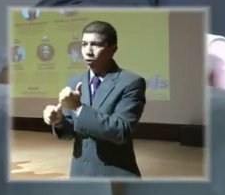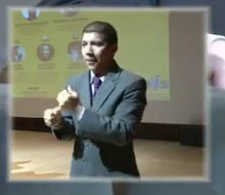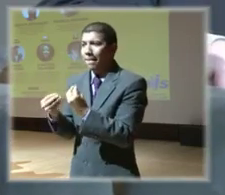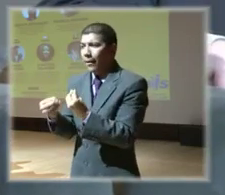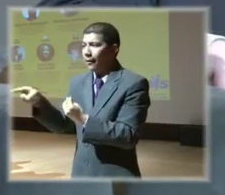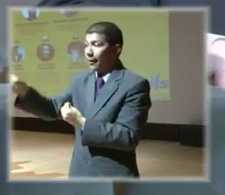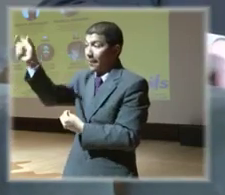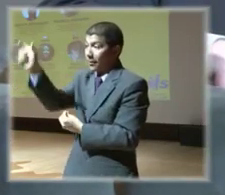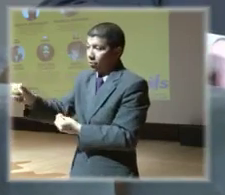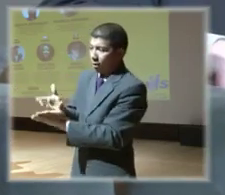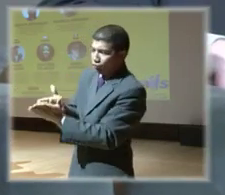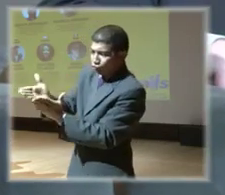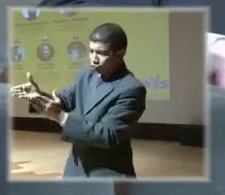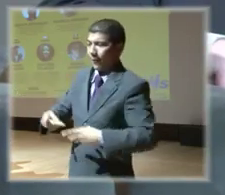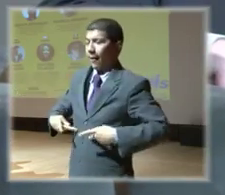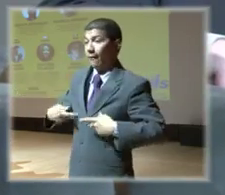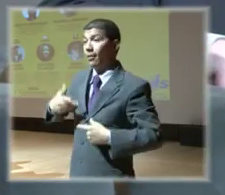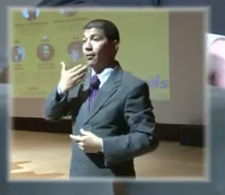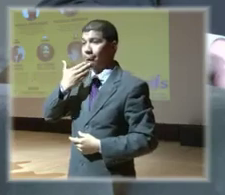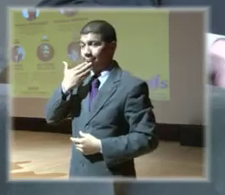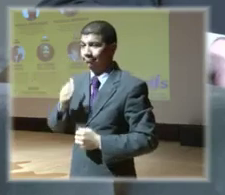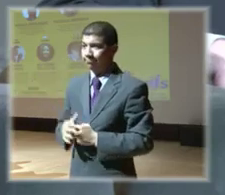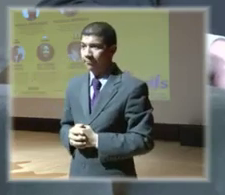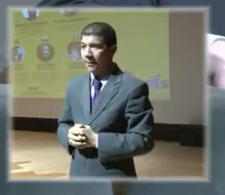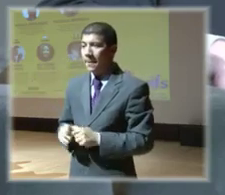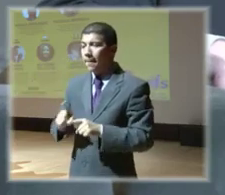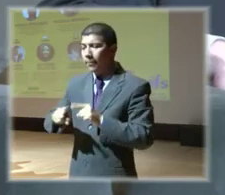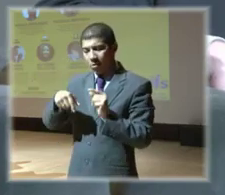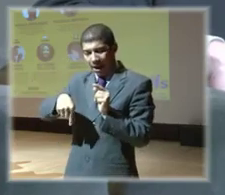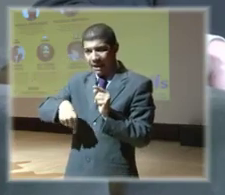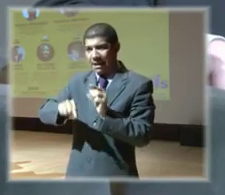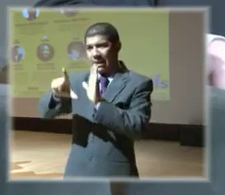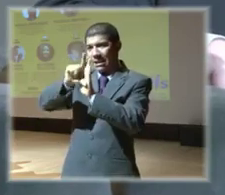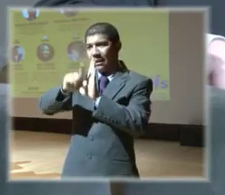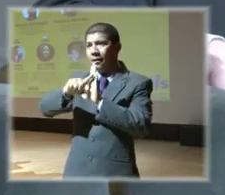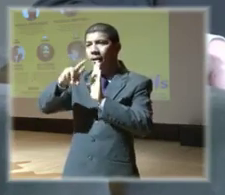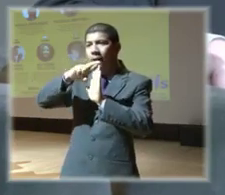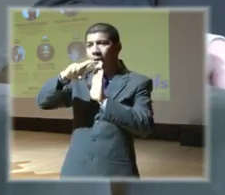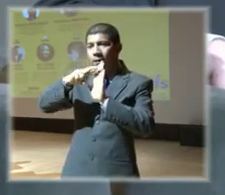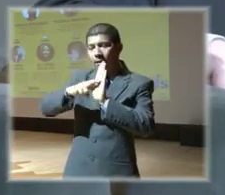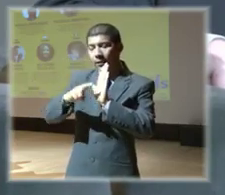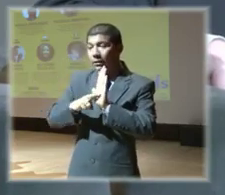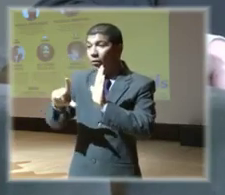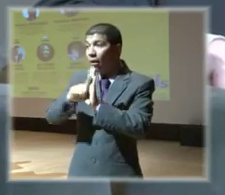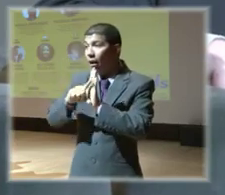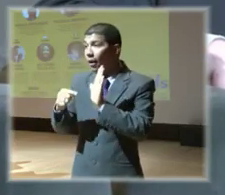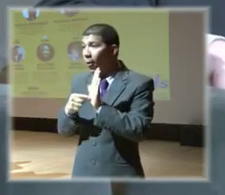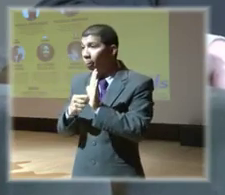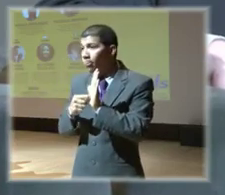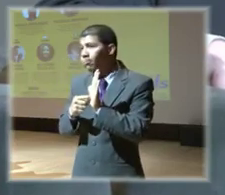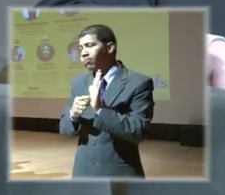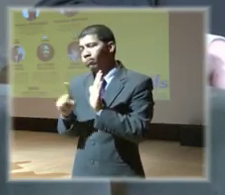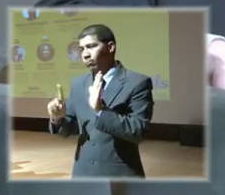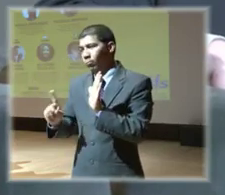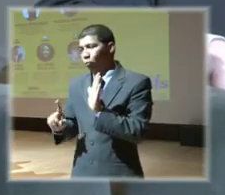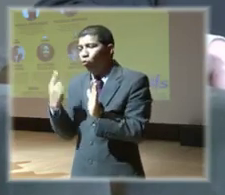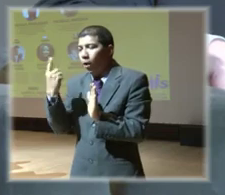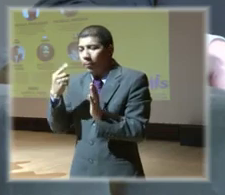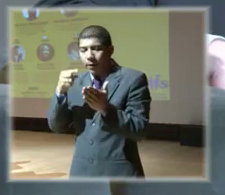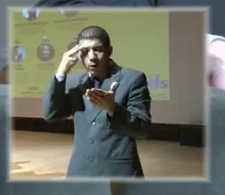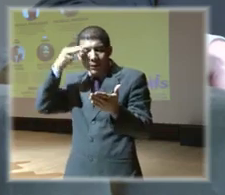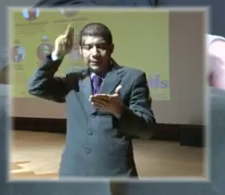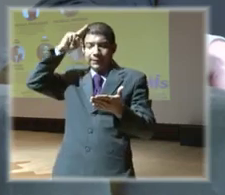supervivencia, pero eso no es un requisito legal en la ley colombiana. Eso es una interpretación que hacen los fondos. También vemos